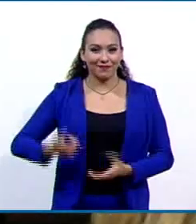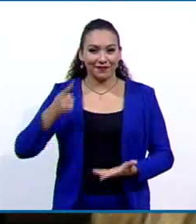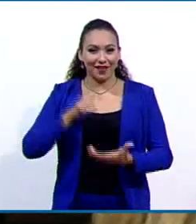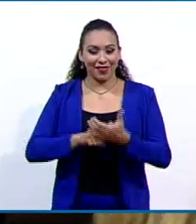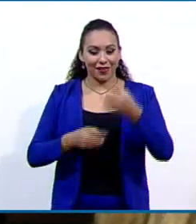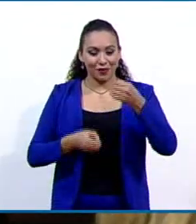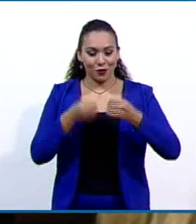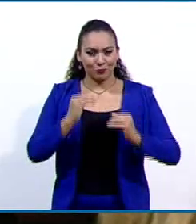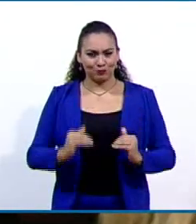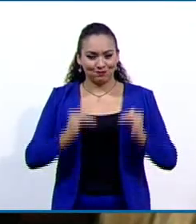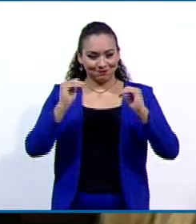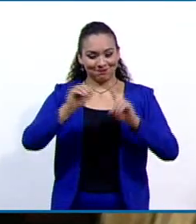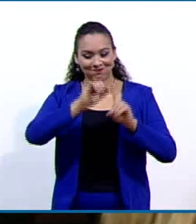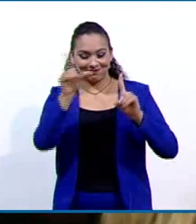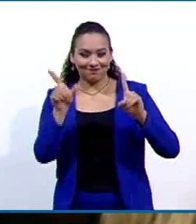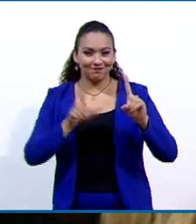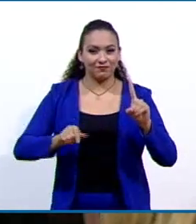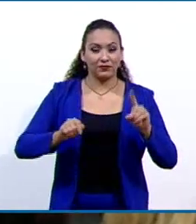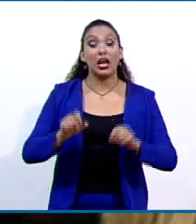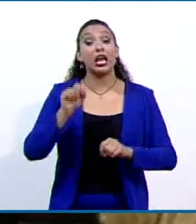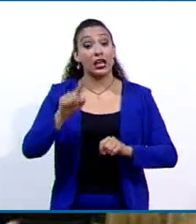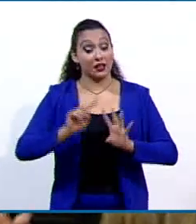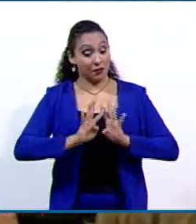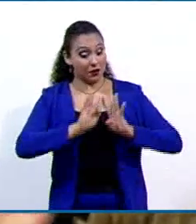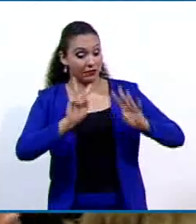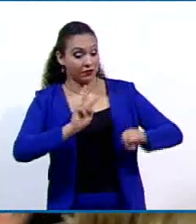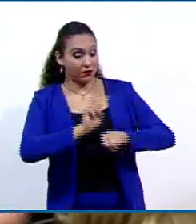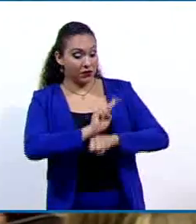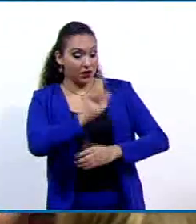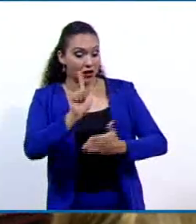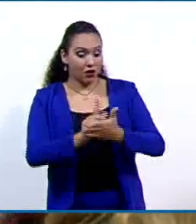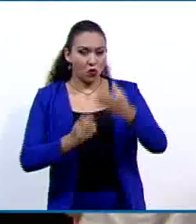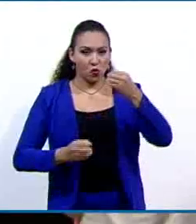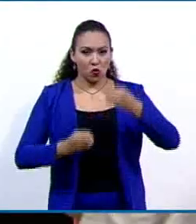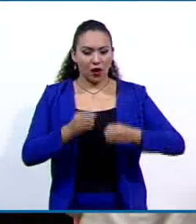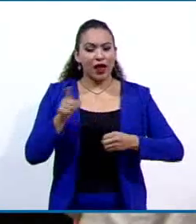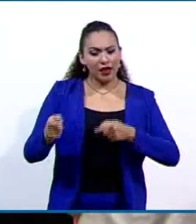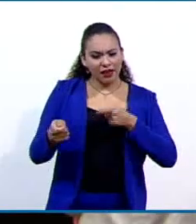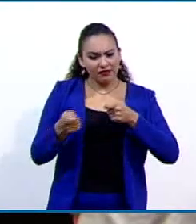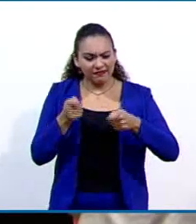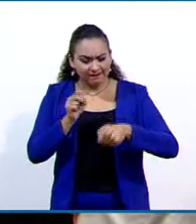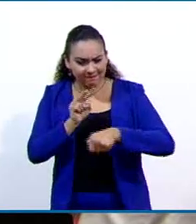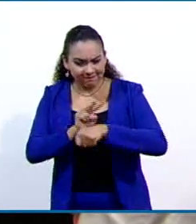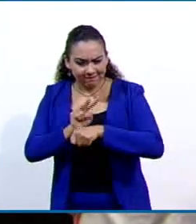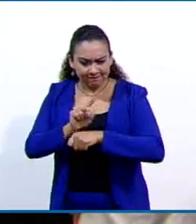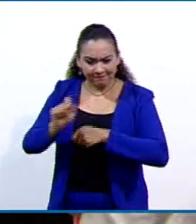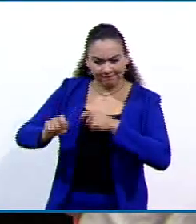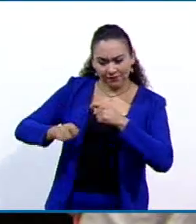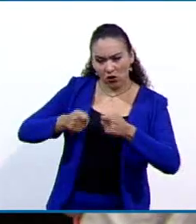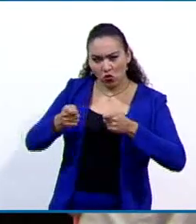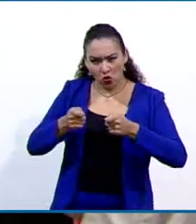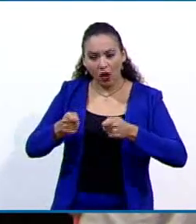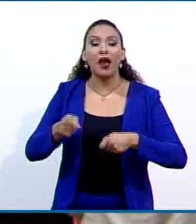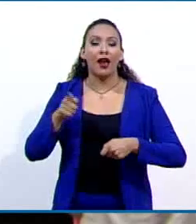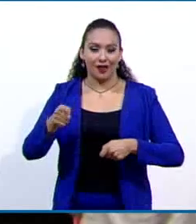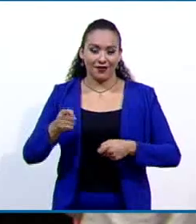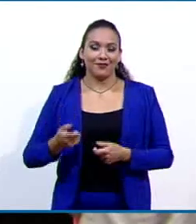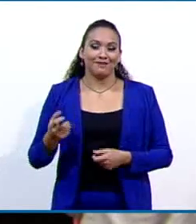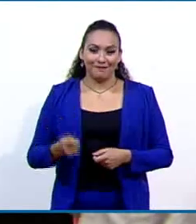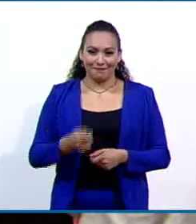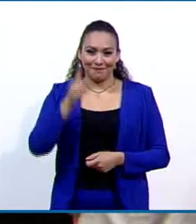Tribunal Constitucional y del órgano encargado de la administración, control y vigilancia del Poder Judicial de la Federación.